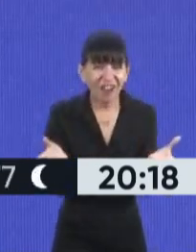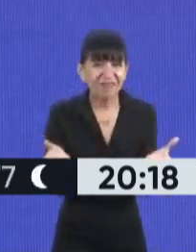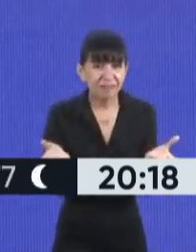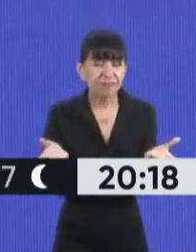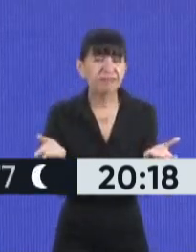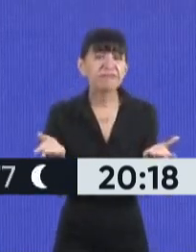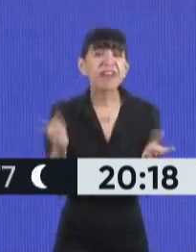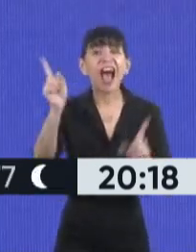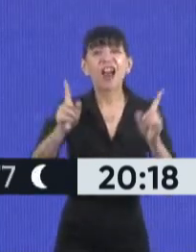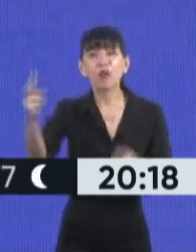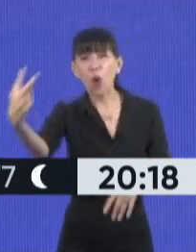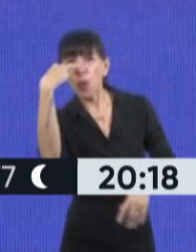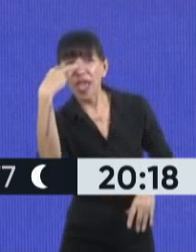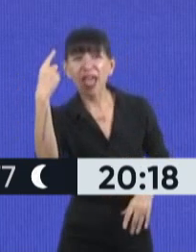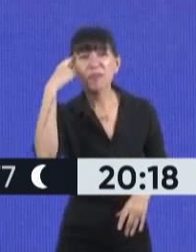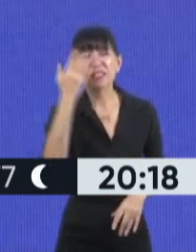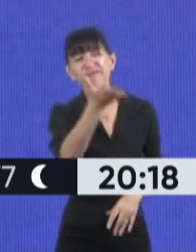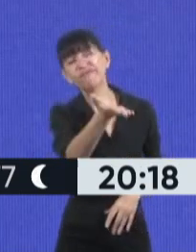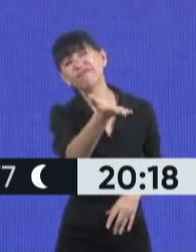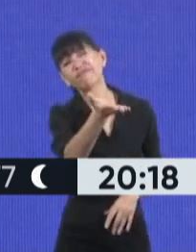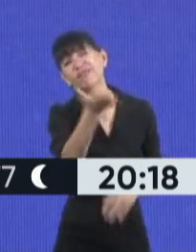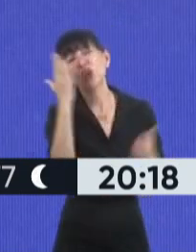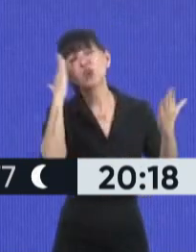utópico, está pensando en la utopía,